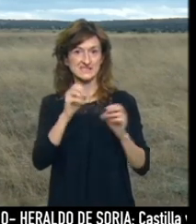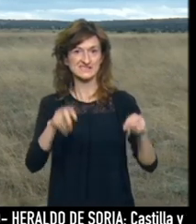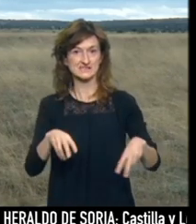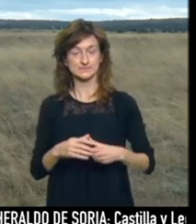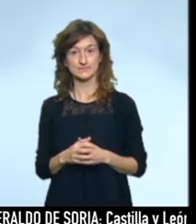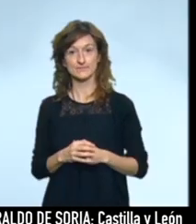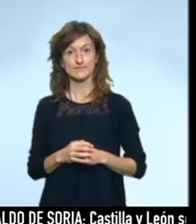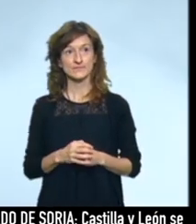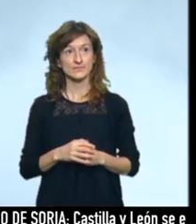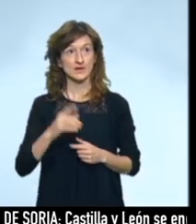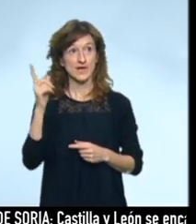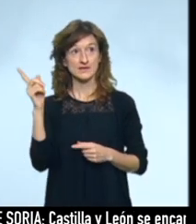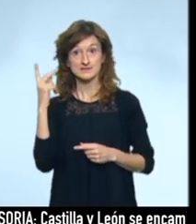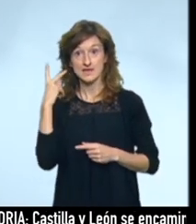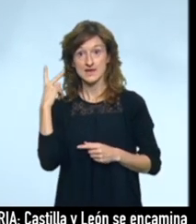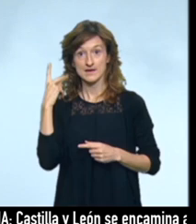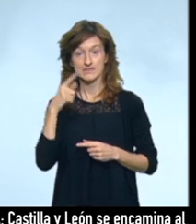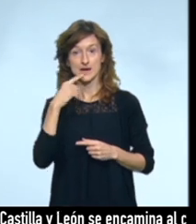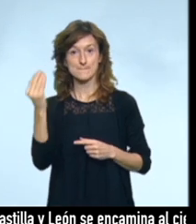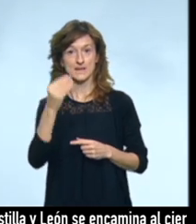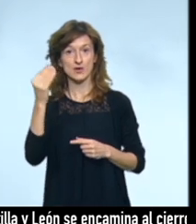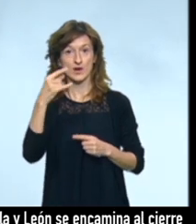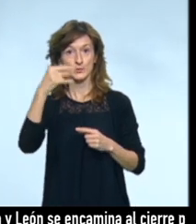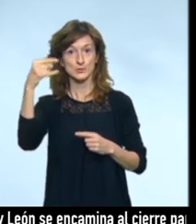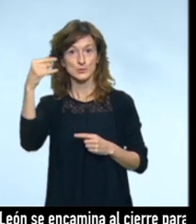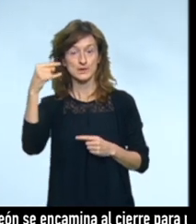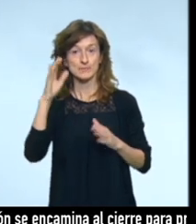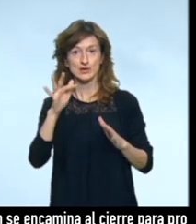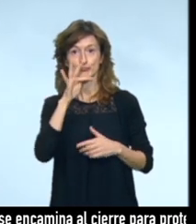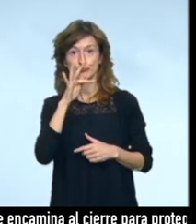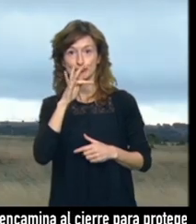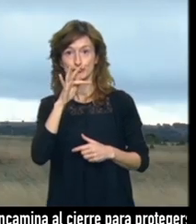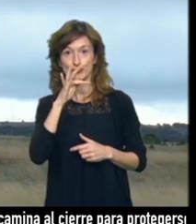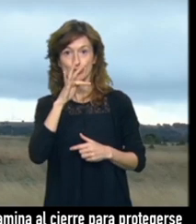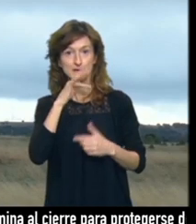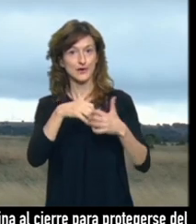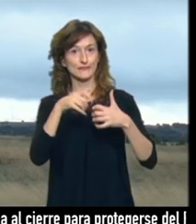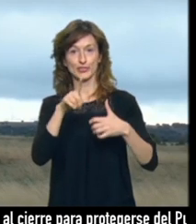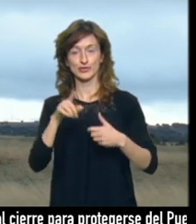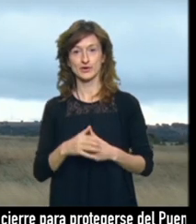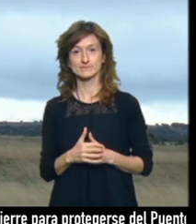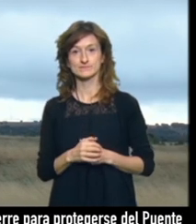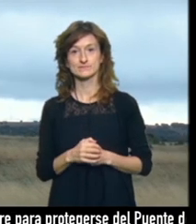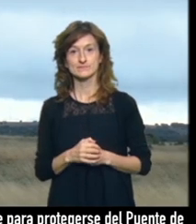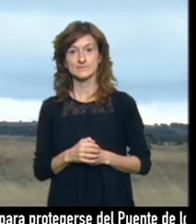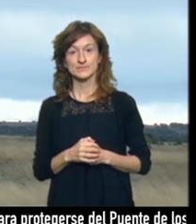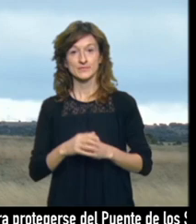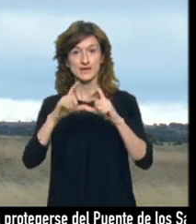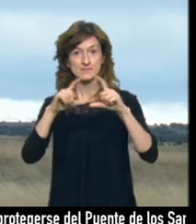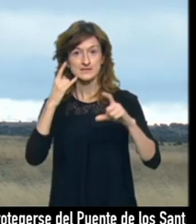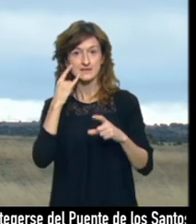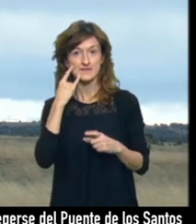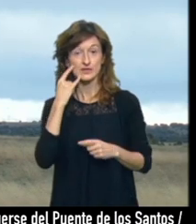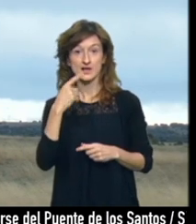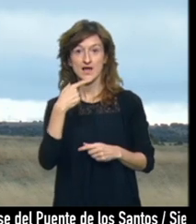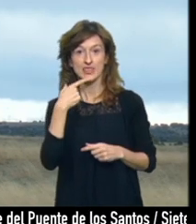se colocó este poste para crear una mejor señal, pero todavía no funciona. Los de Telefónica dicen que es porque los de Endesa no les